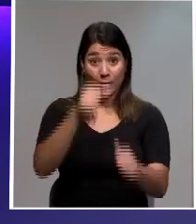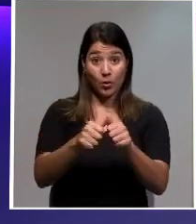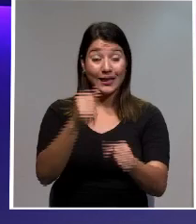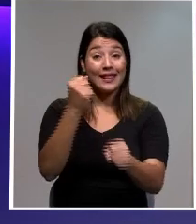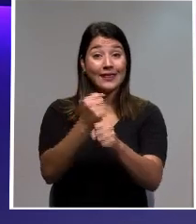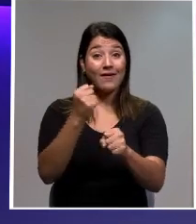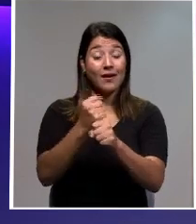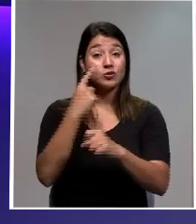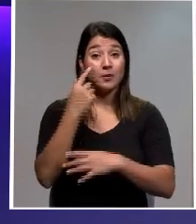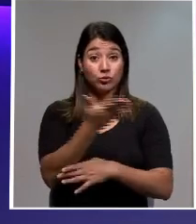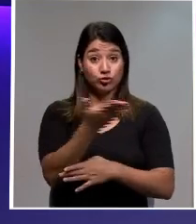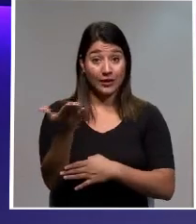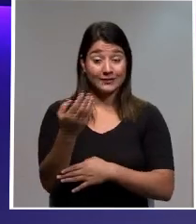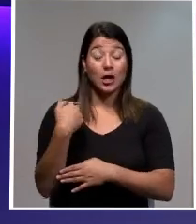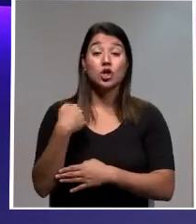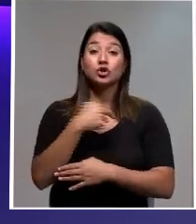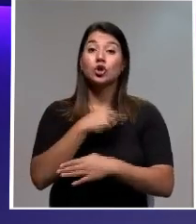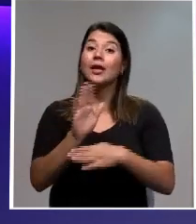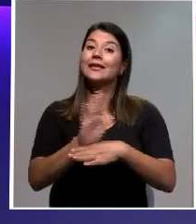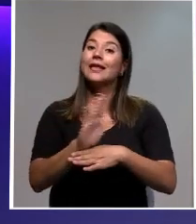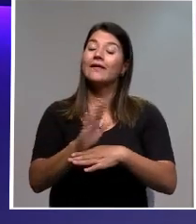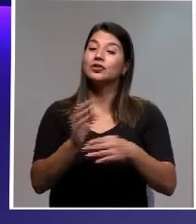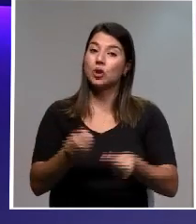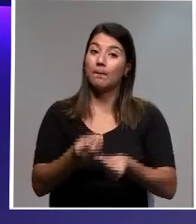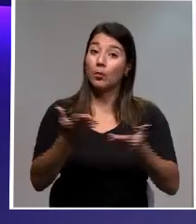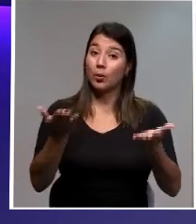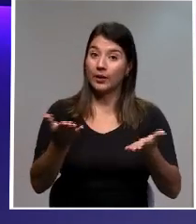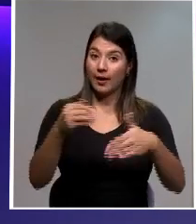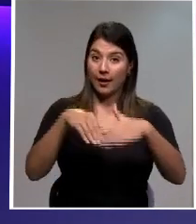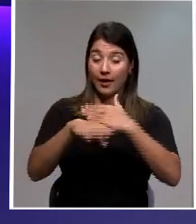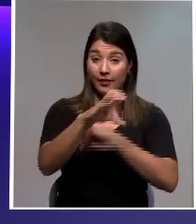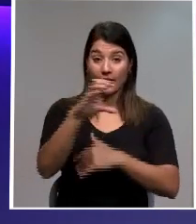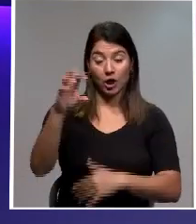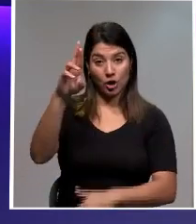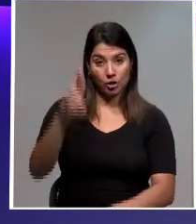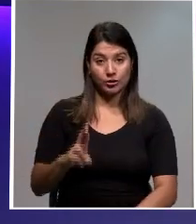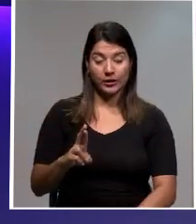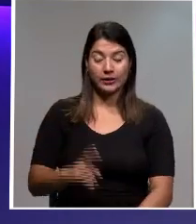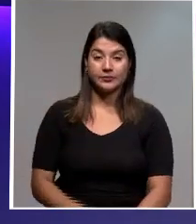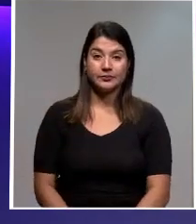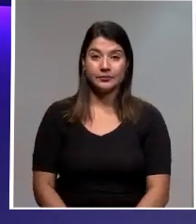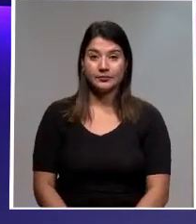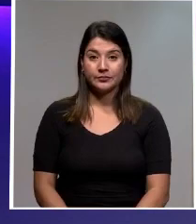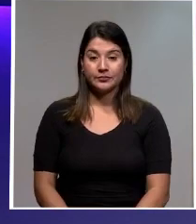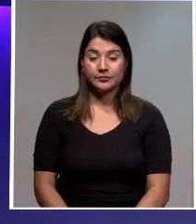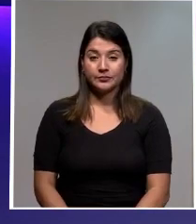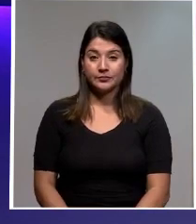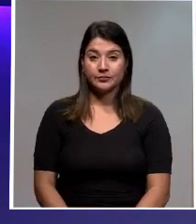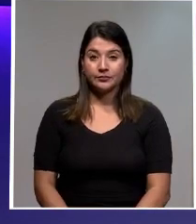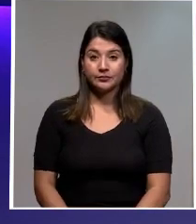para usted. Somos la televisión pública de Costa Rica.